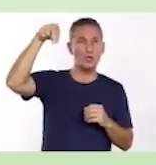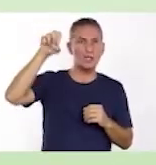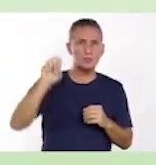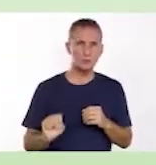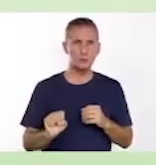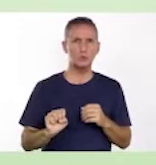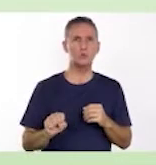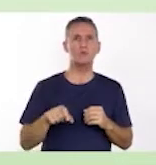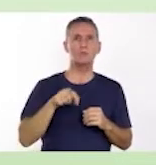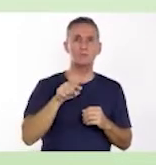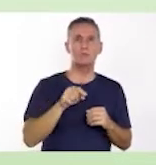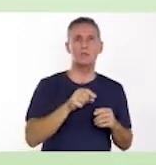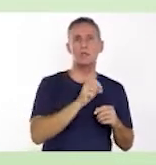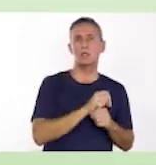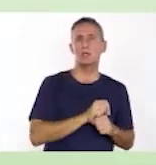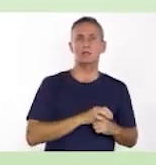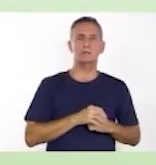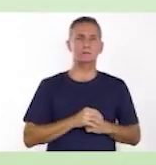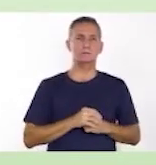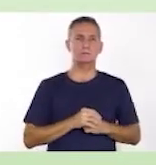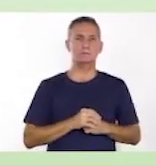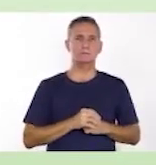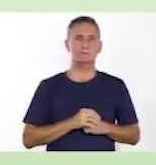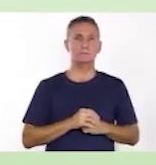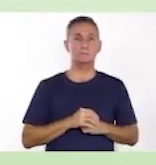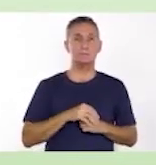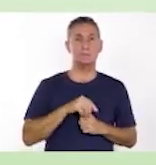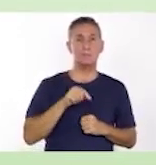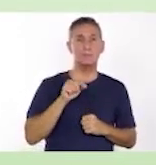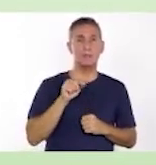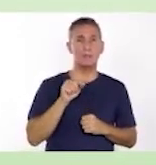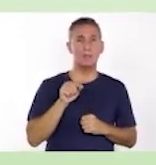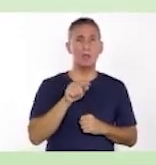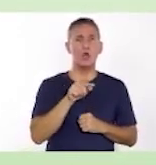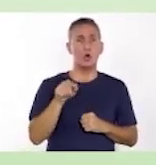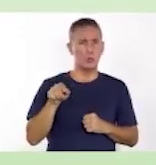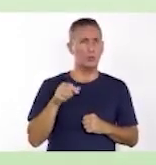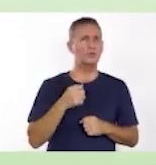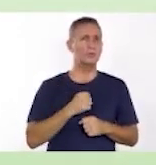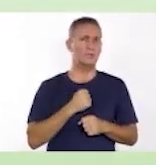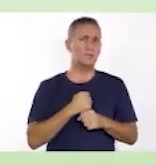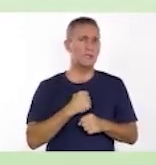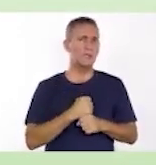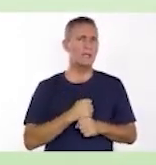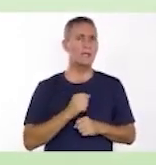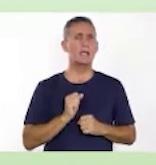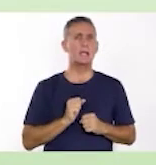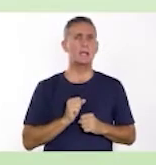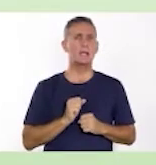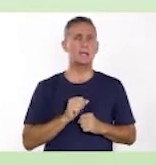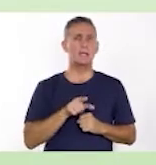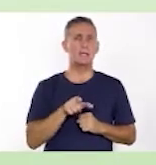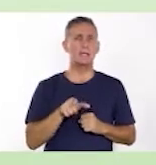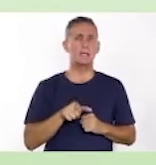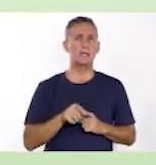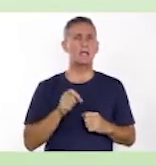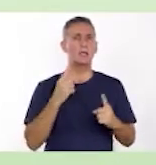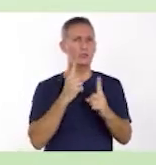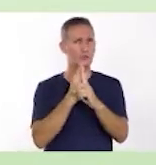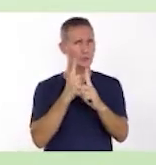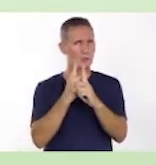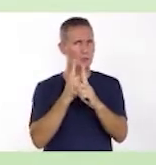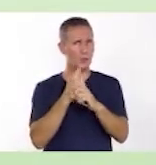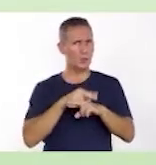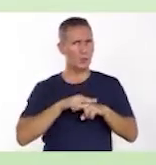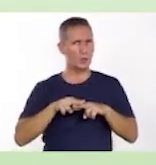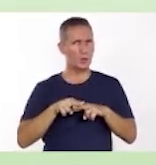del 1861 al 1865, algo que ustedes han trabajado en sus